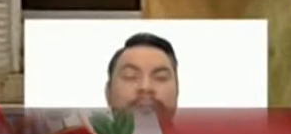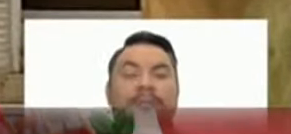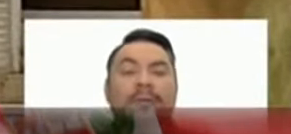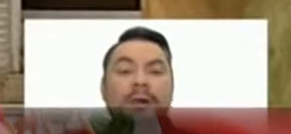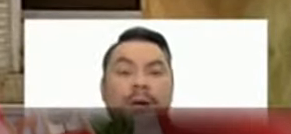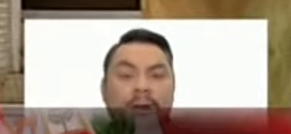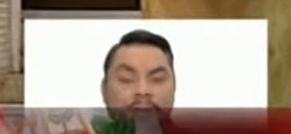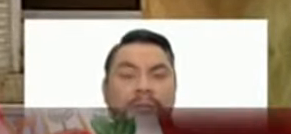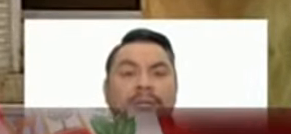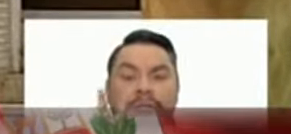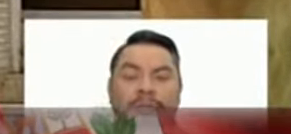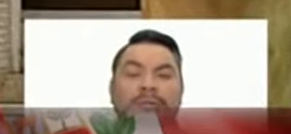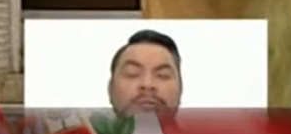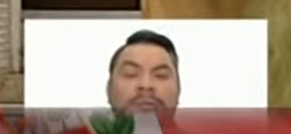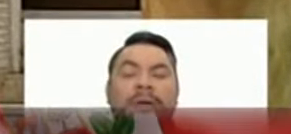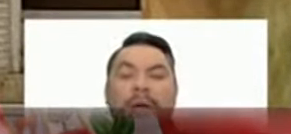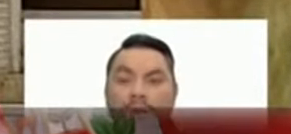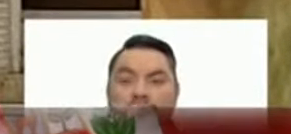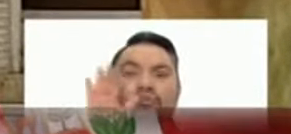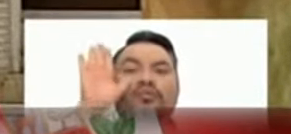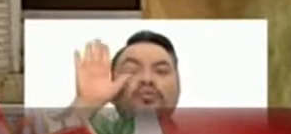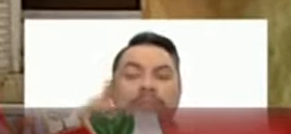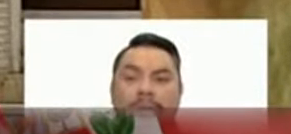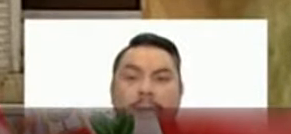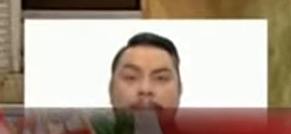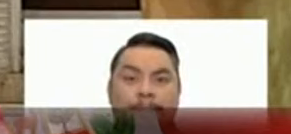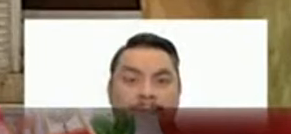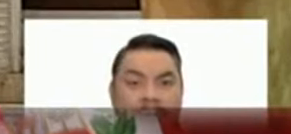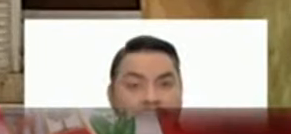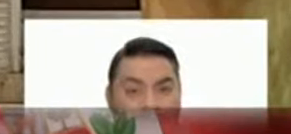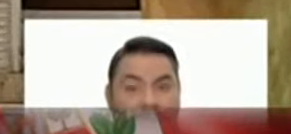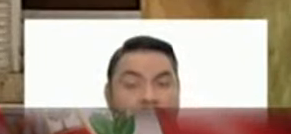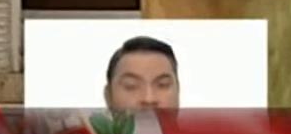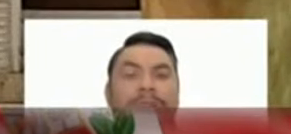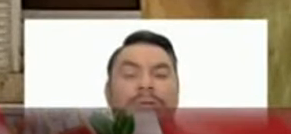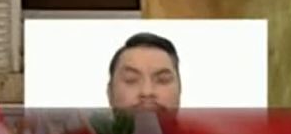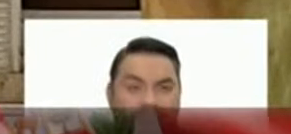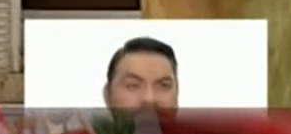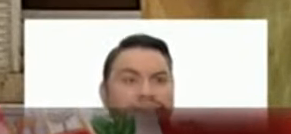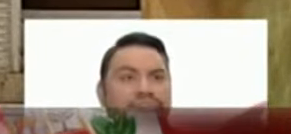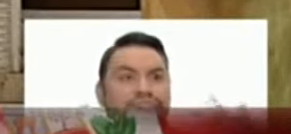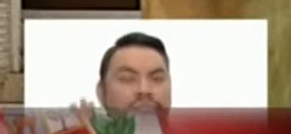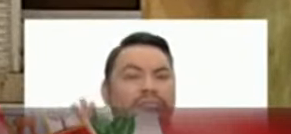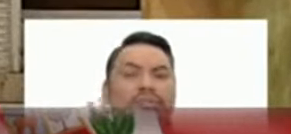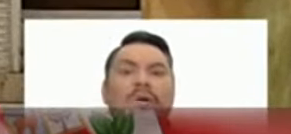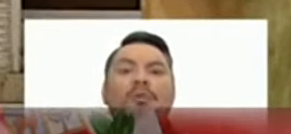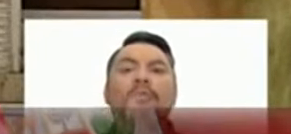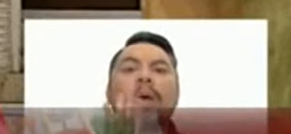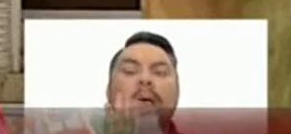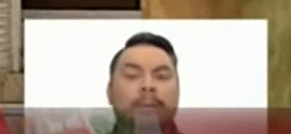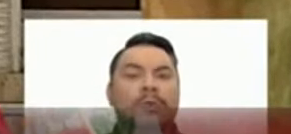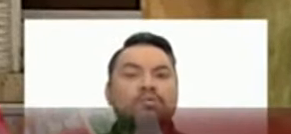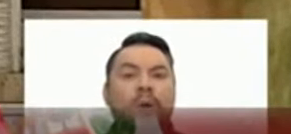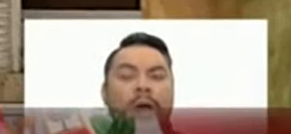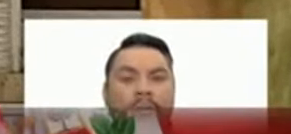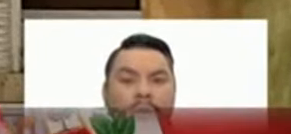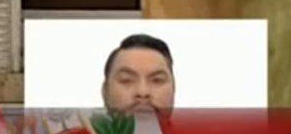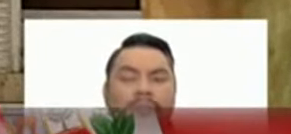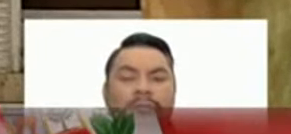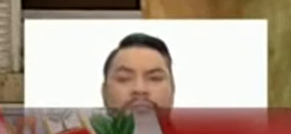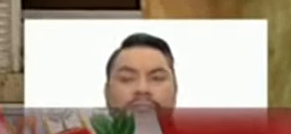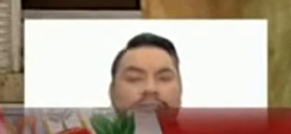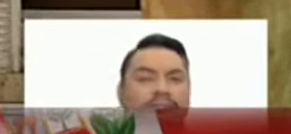Artículo 2, la declaración jurada del ministro nombrado es publicada en la página web de la Presidencia del Consejo de